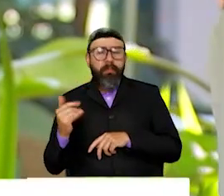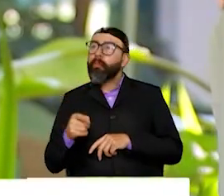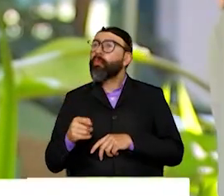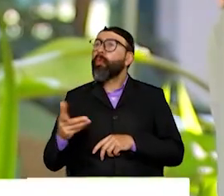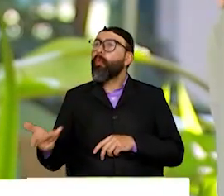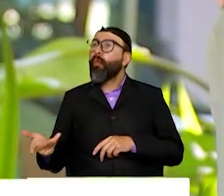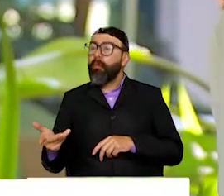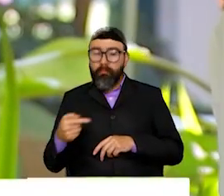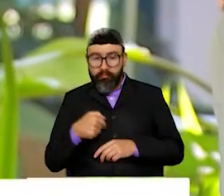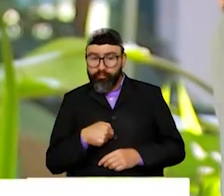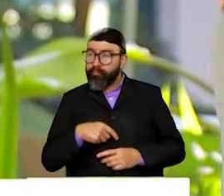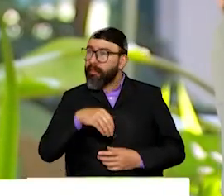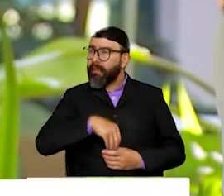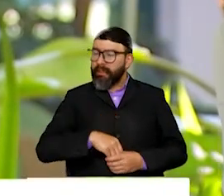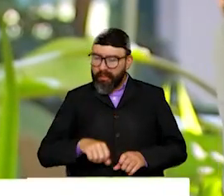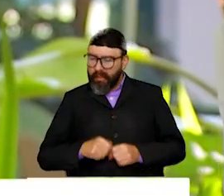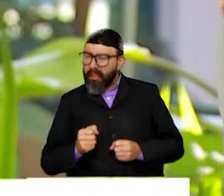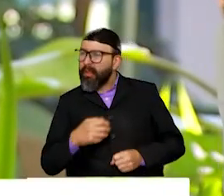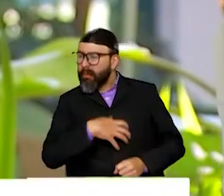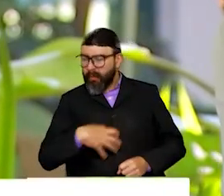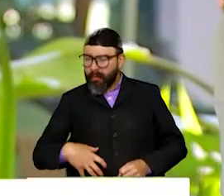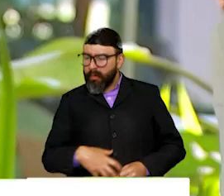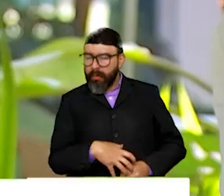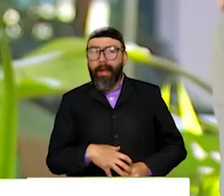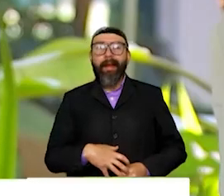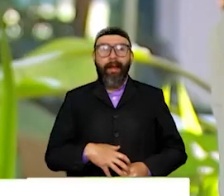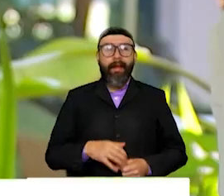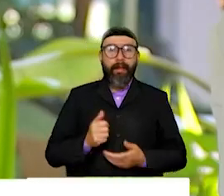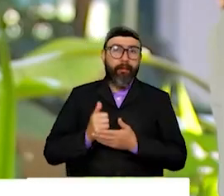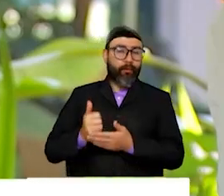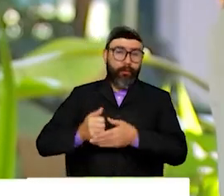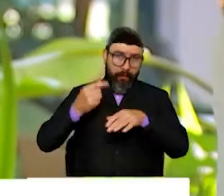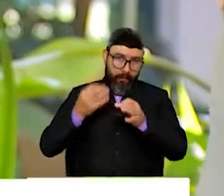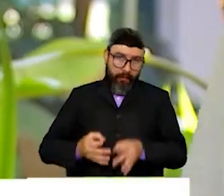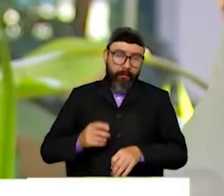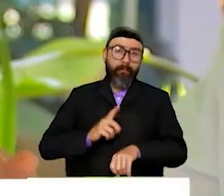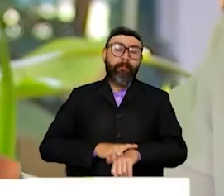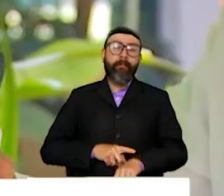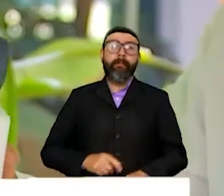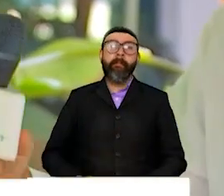el sistema que está afectado para poder hacer un diagnóstico a tiempo.